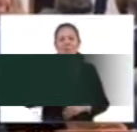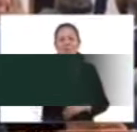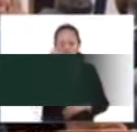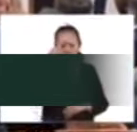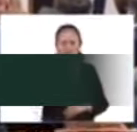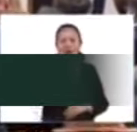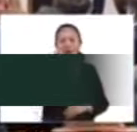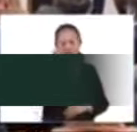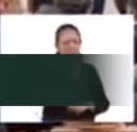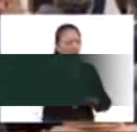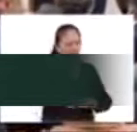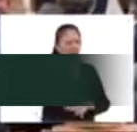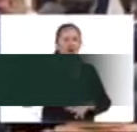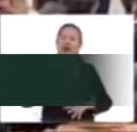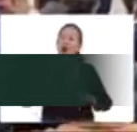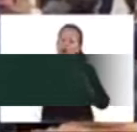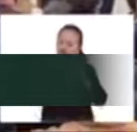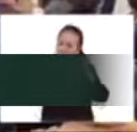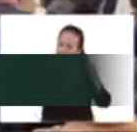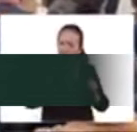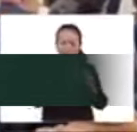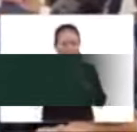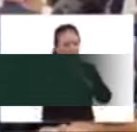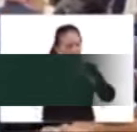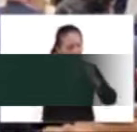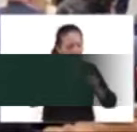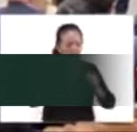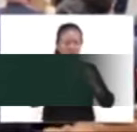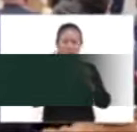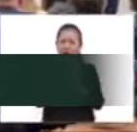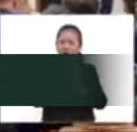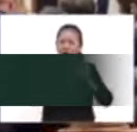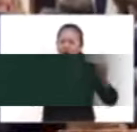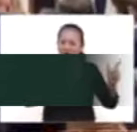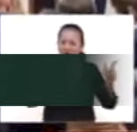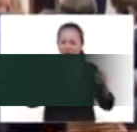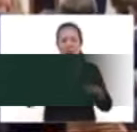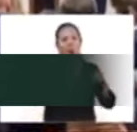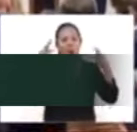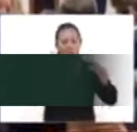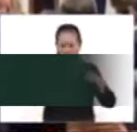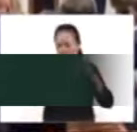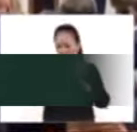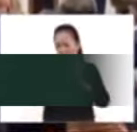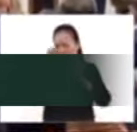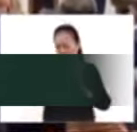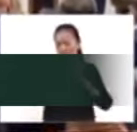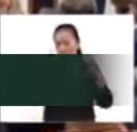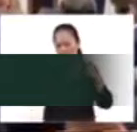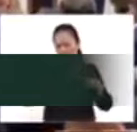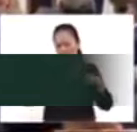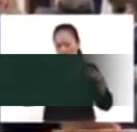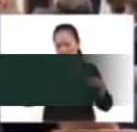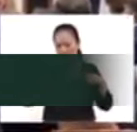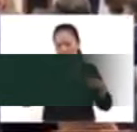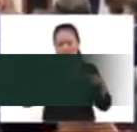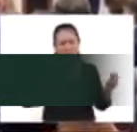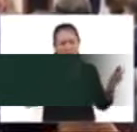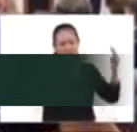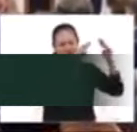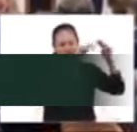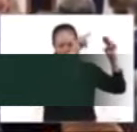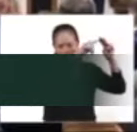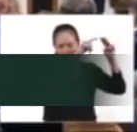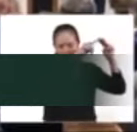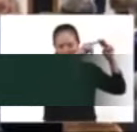la inversión que se ha realizado en el gobierno de la Ciudad de México en el apartado de transporte sostenible, no